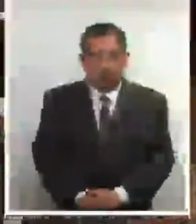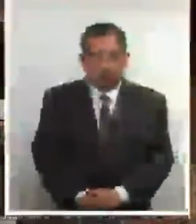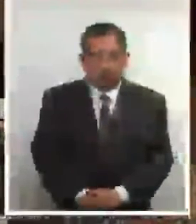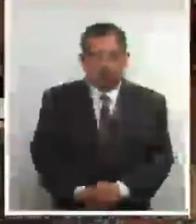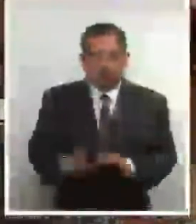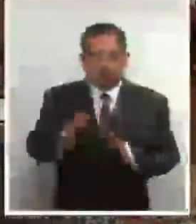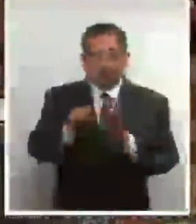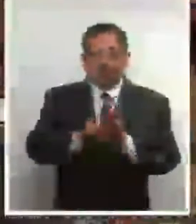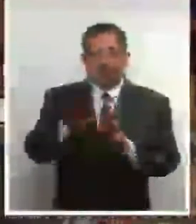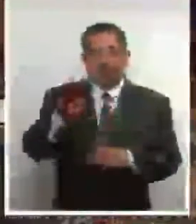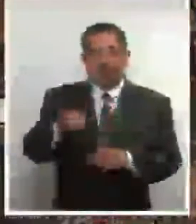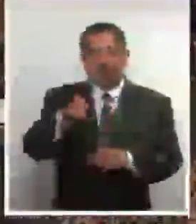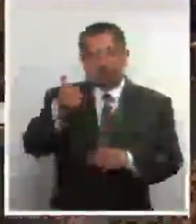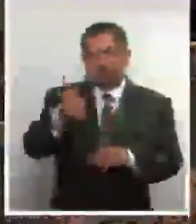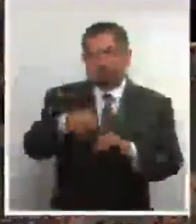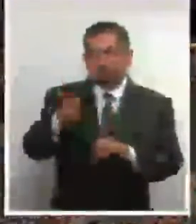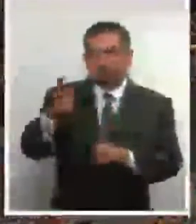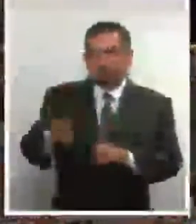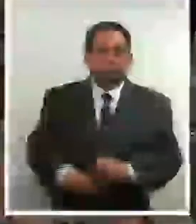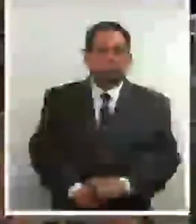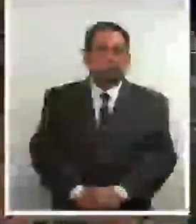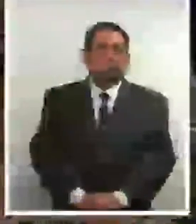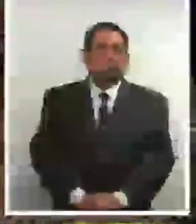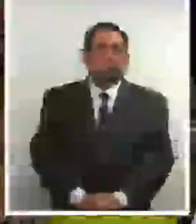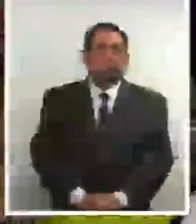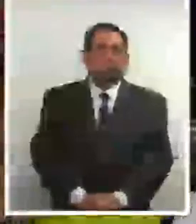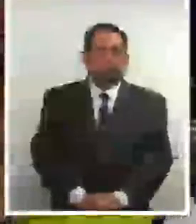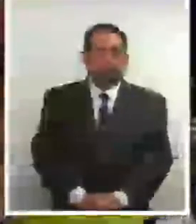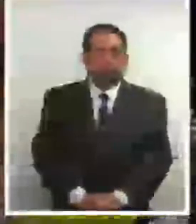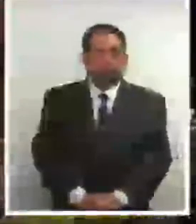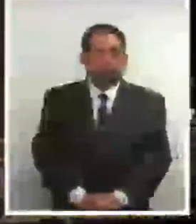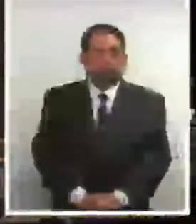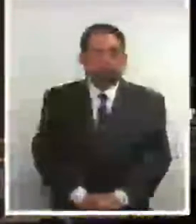Artículo 46, numeral 1.